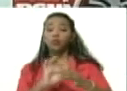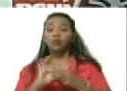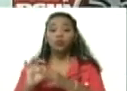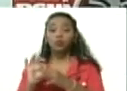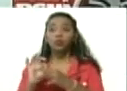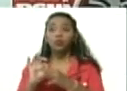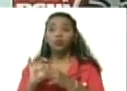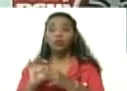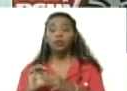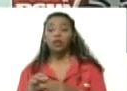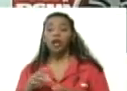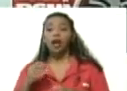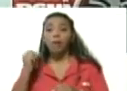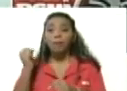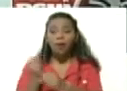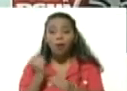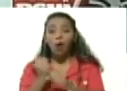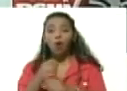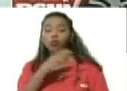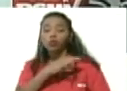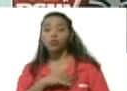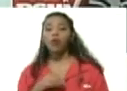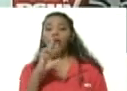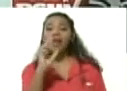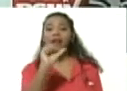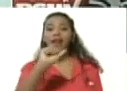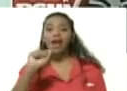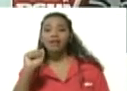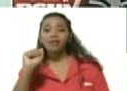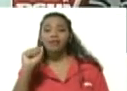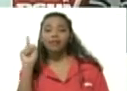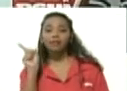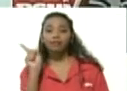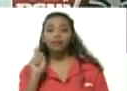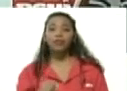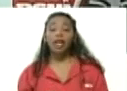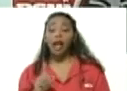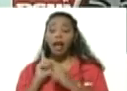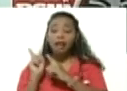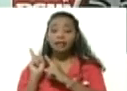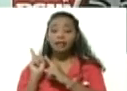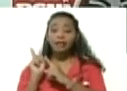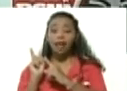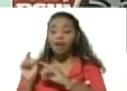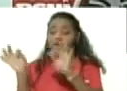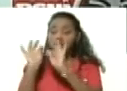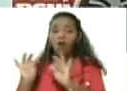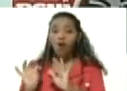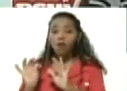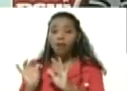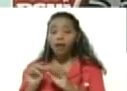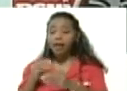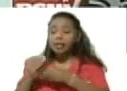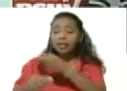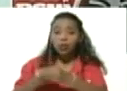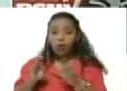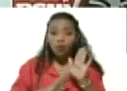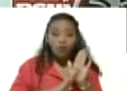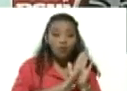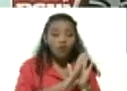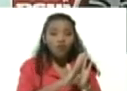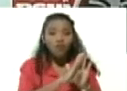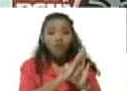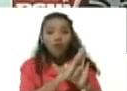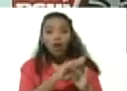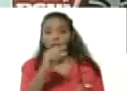acción sociopolítica, la RAS, un novedoso mecanismo que hemos ido desarrollando